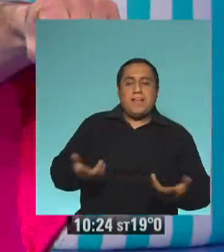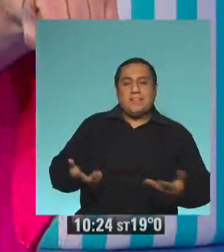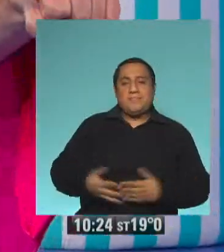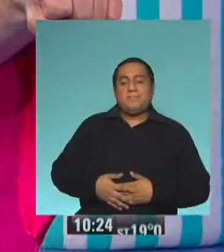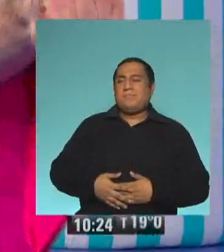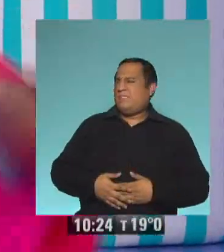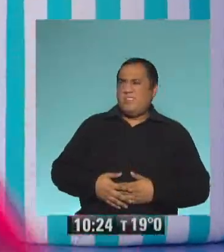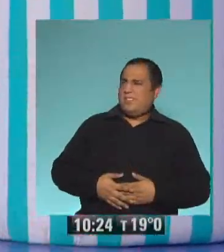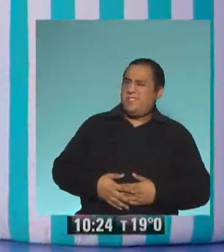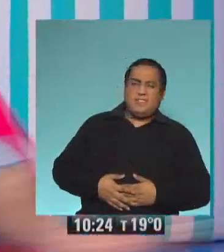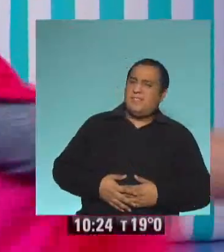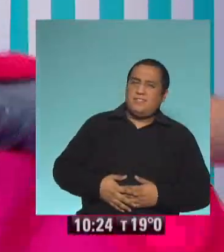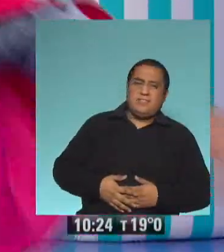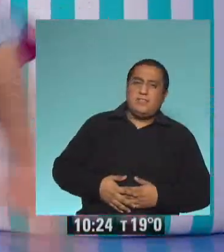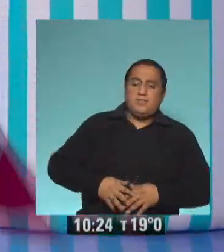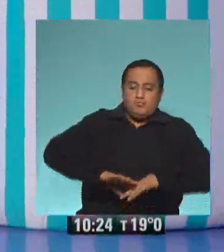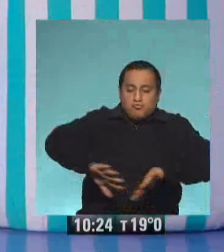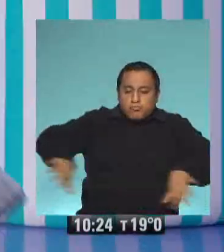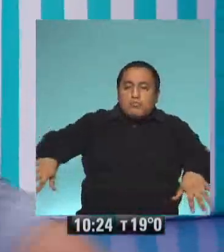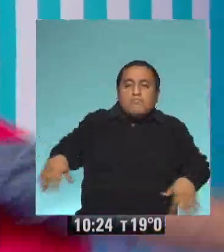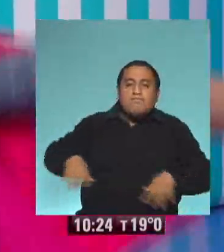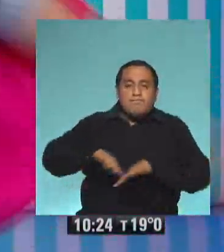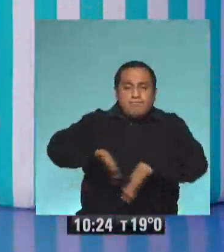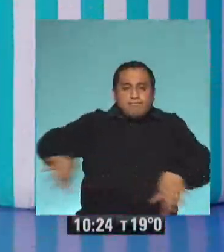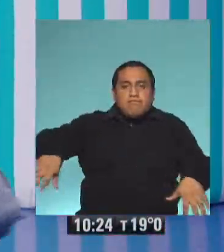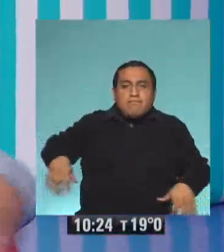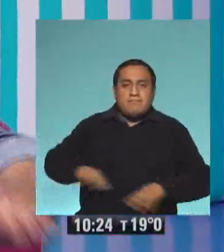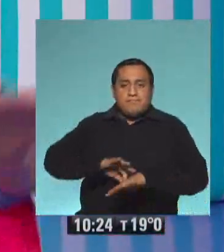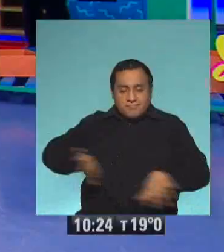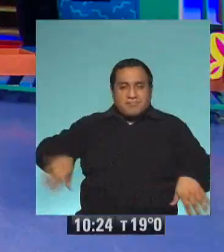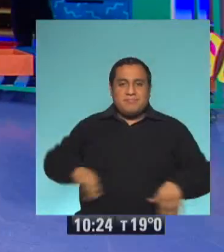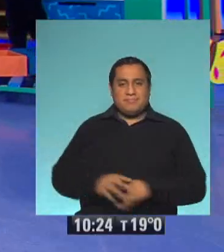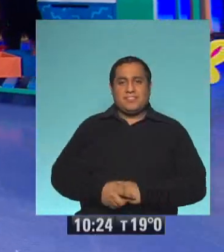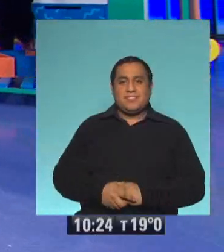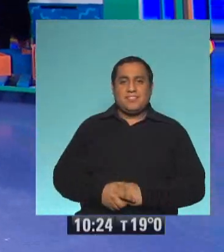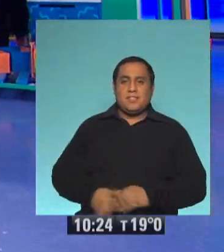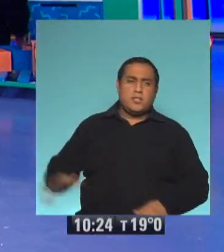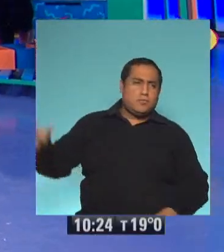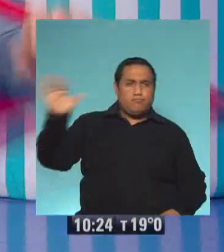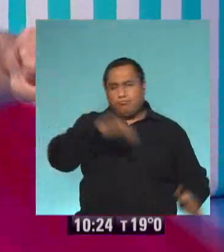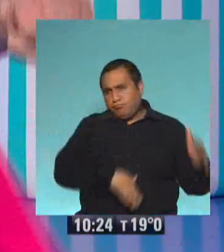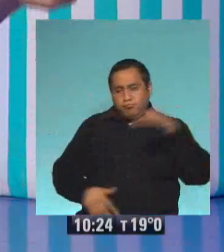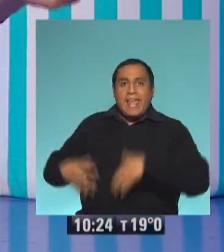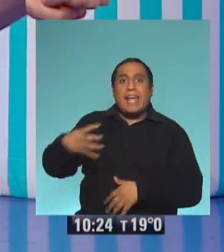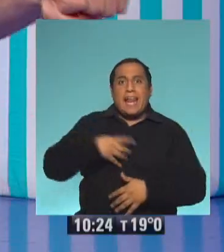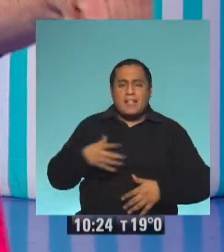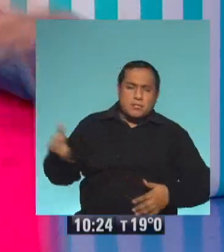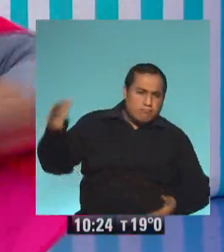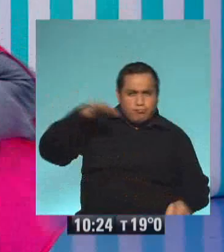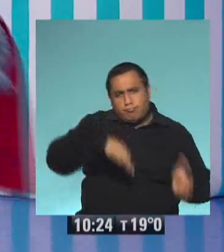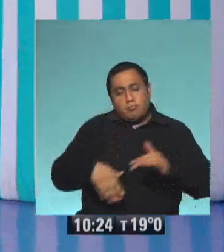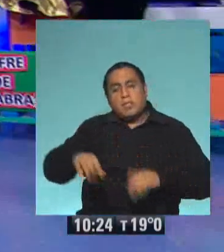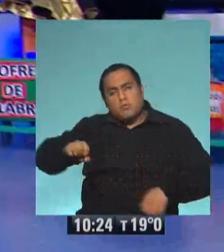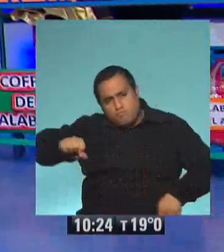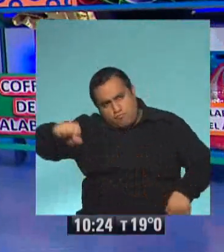No, no, no. Bueno. ¿Qué nado está en haciendo, seco. Señor? ¿Qué está haciendo? ¿Eh? Ya, volvamos. Clases de natación en seco y volando.